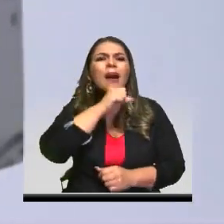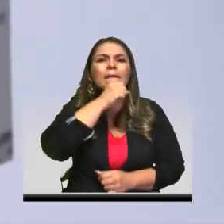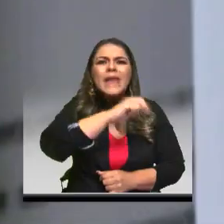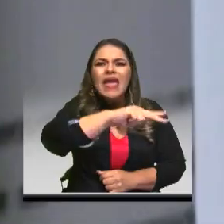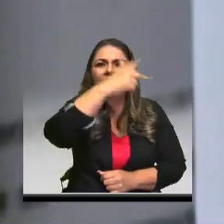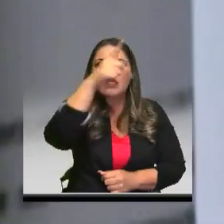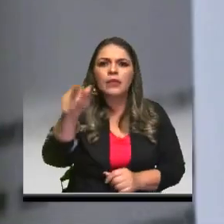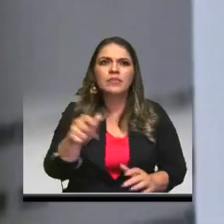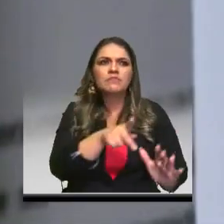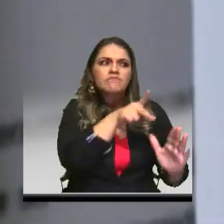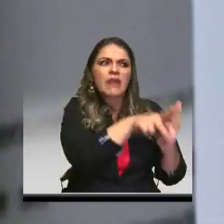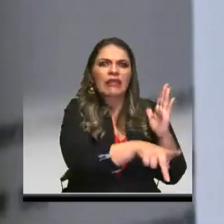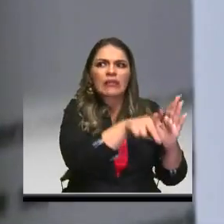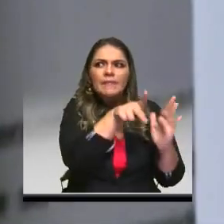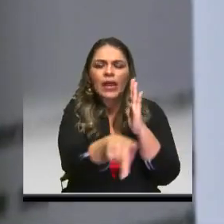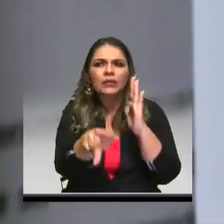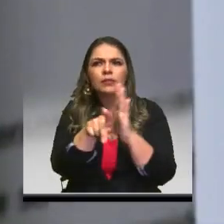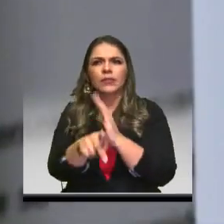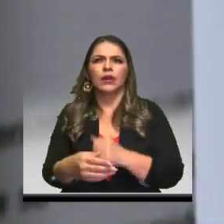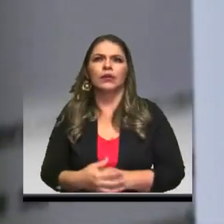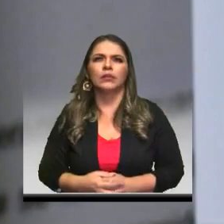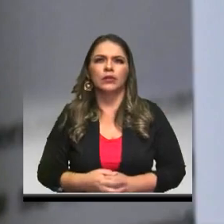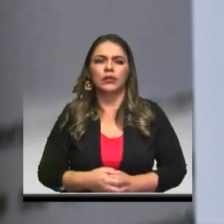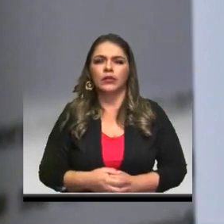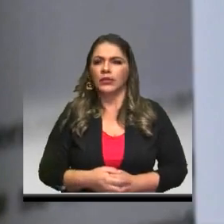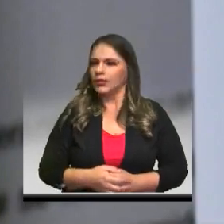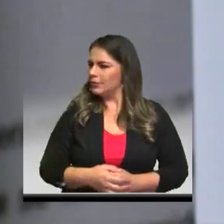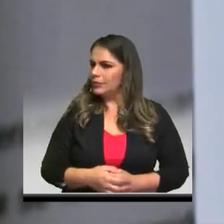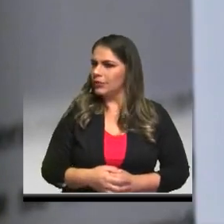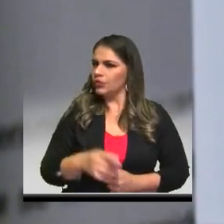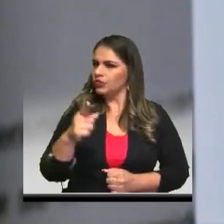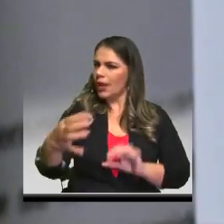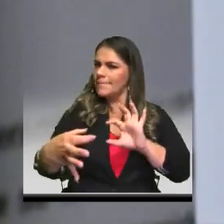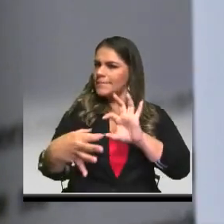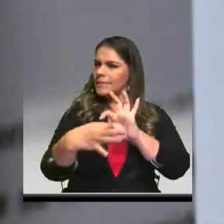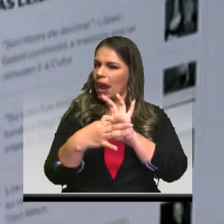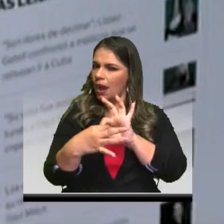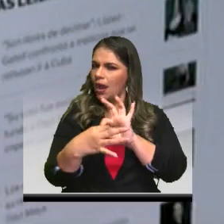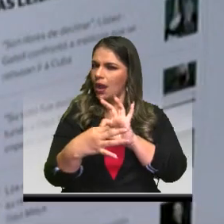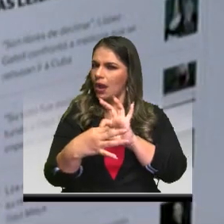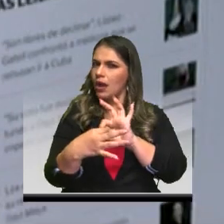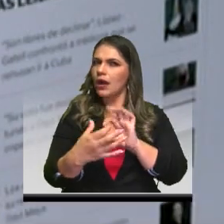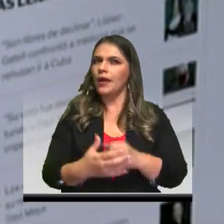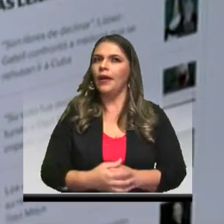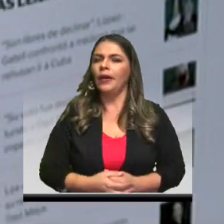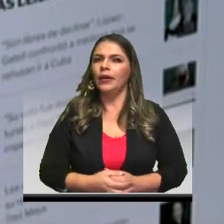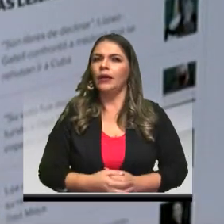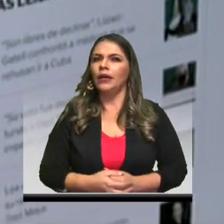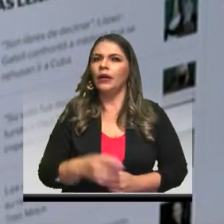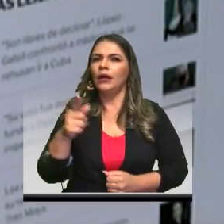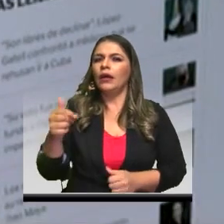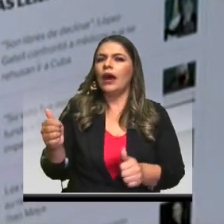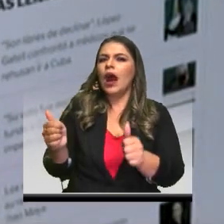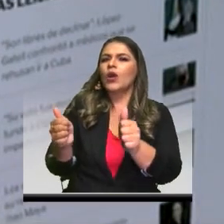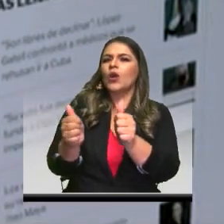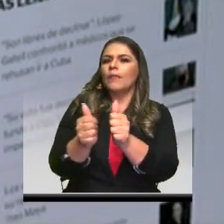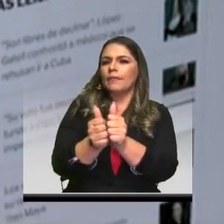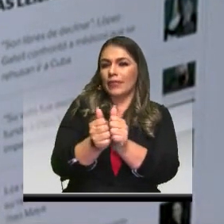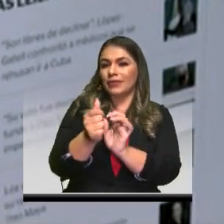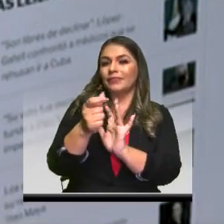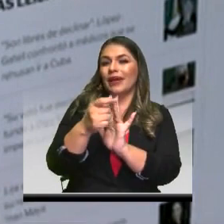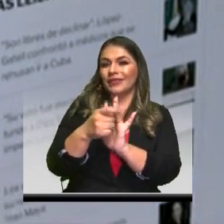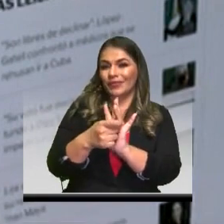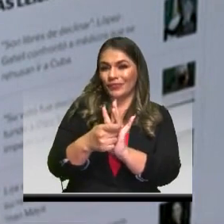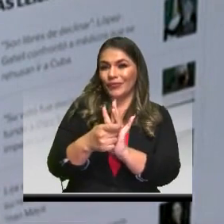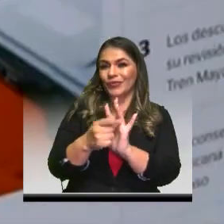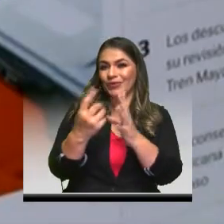mayores. Pero tú estableces una especie de vínculo con ella. Está la famosa foto en la que tú la acompañas en el matrimonio que celebró